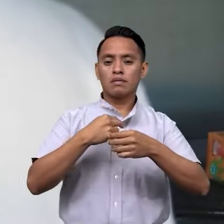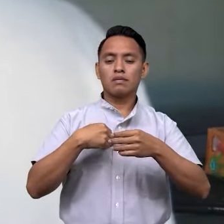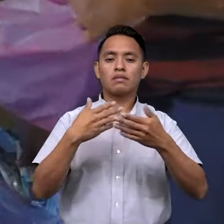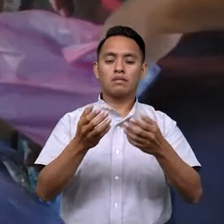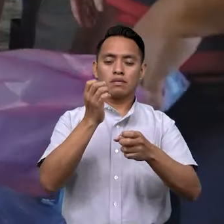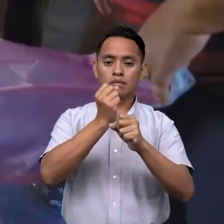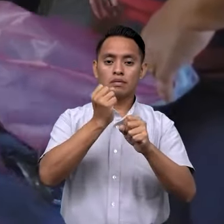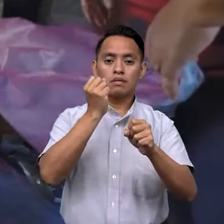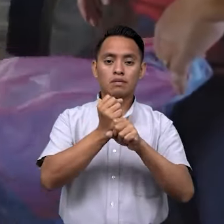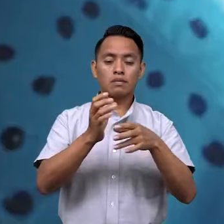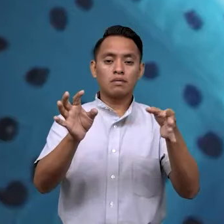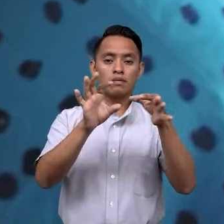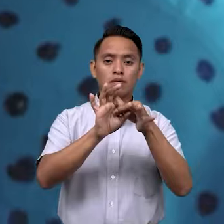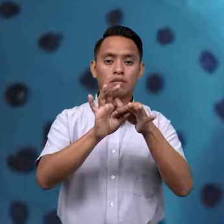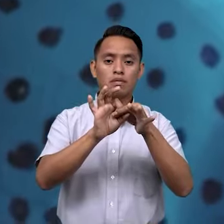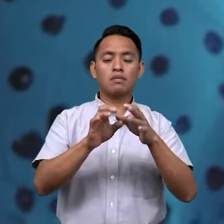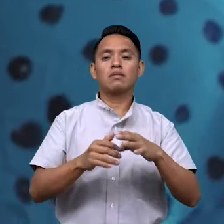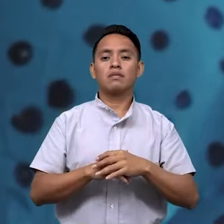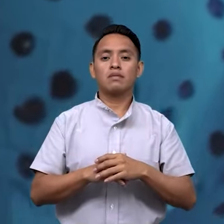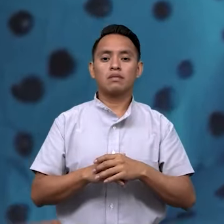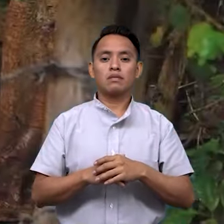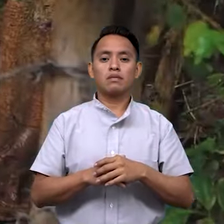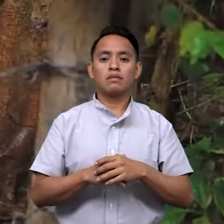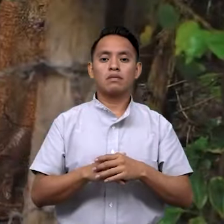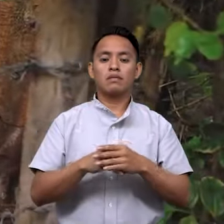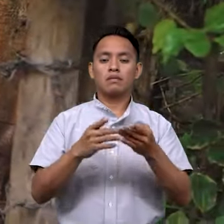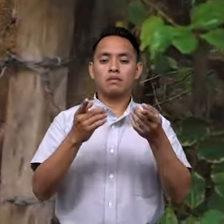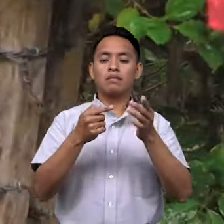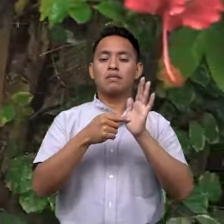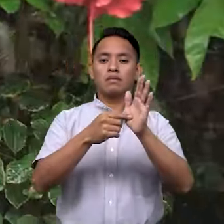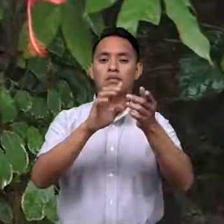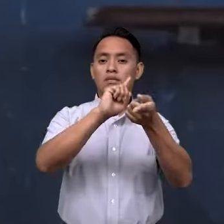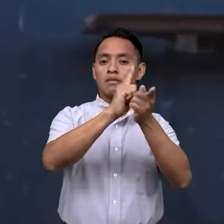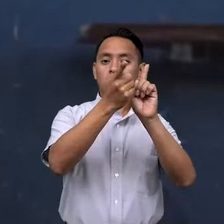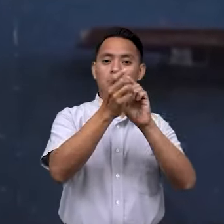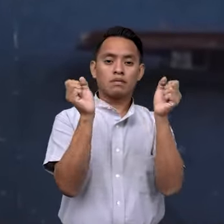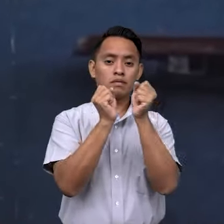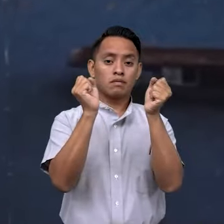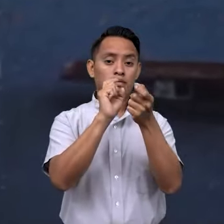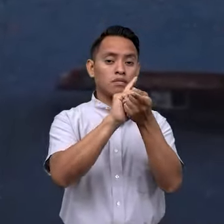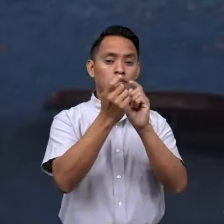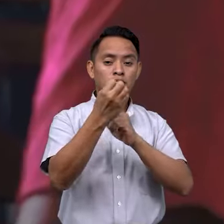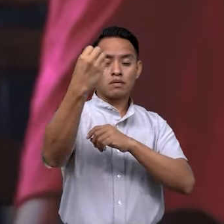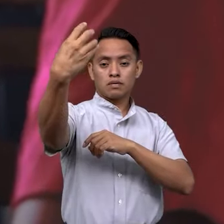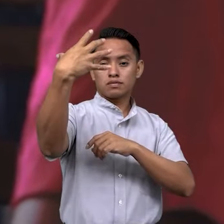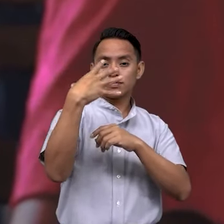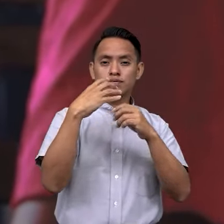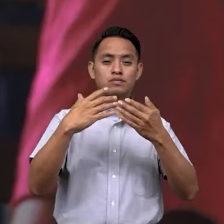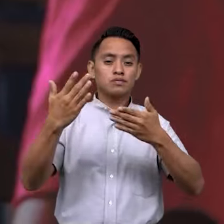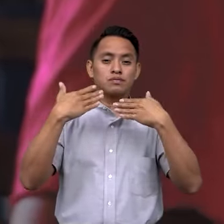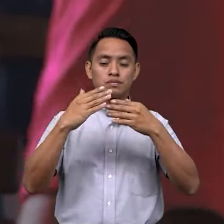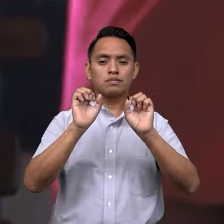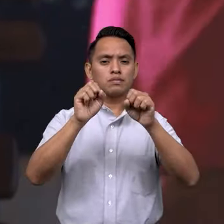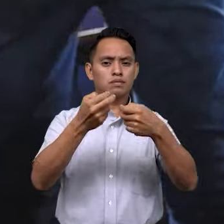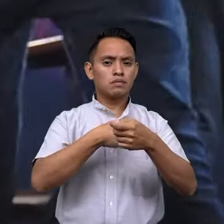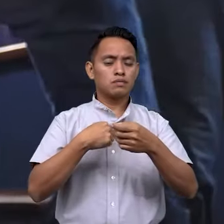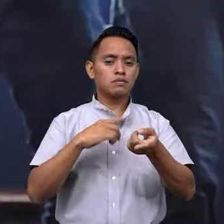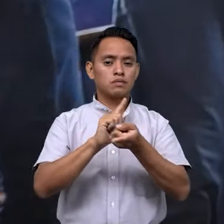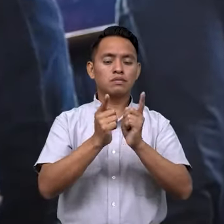si trabajamos juntos. Si el clima está teniendo cambios, nosotros también podemos hacer un